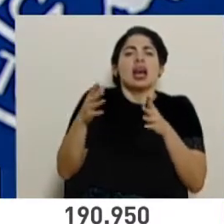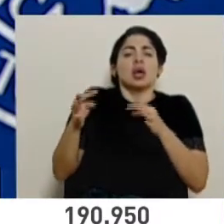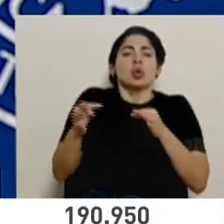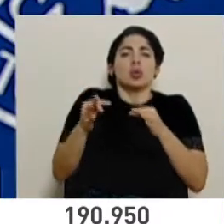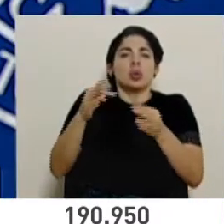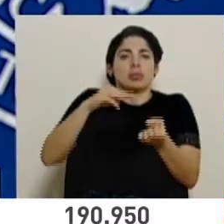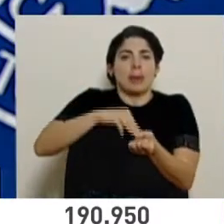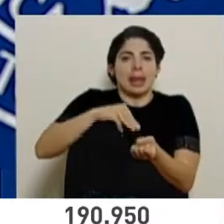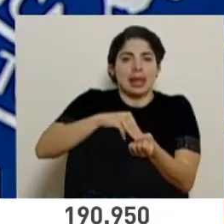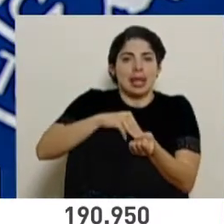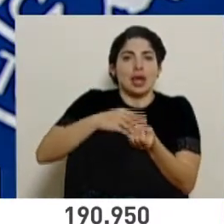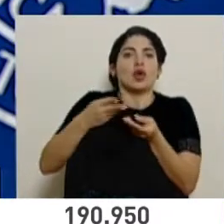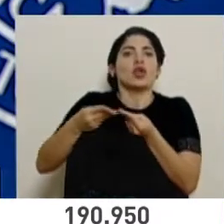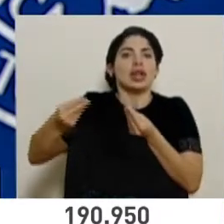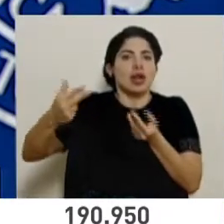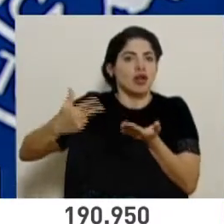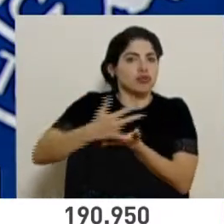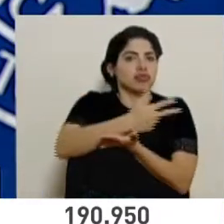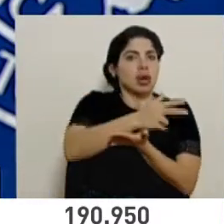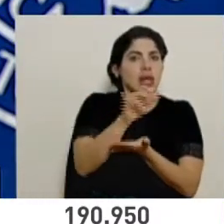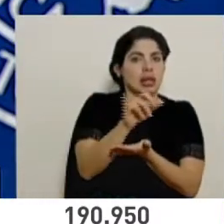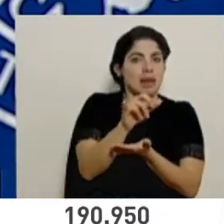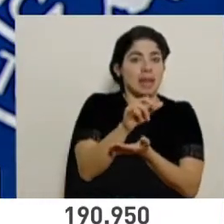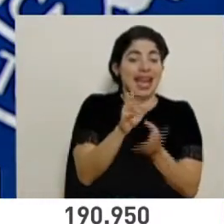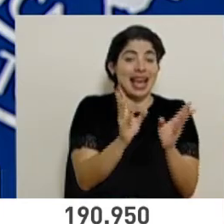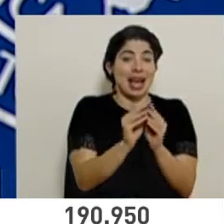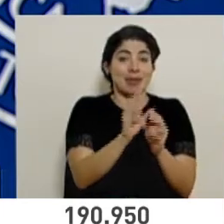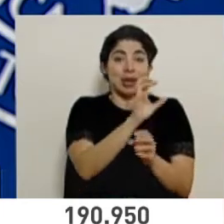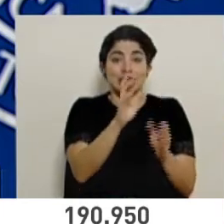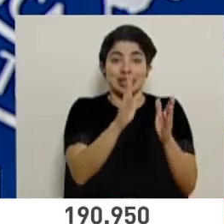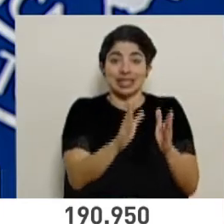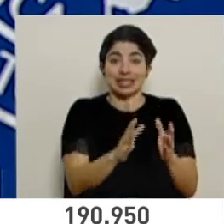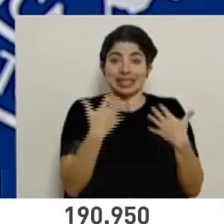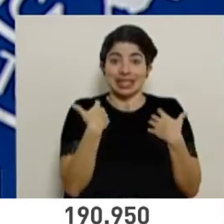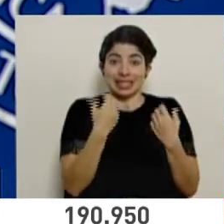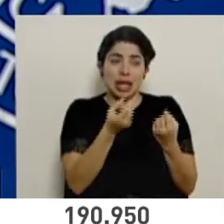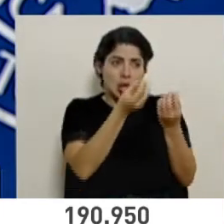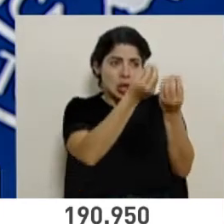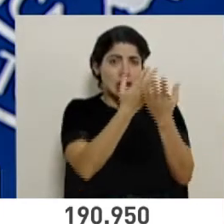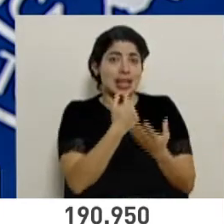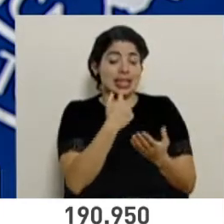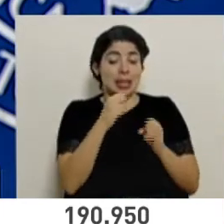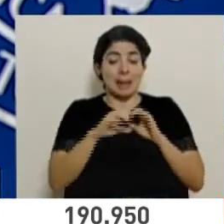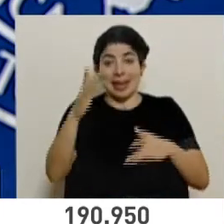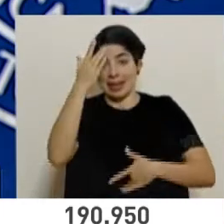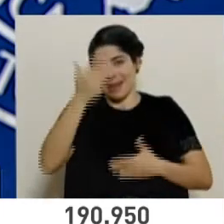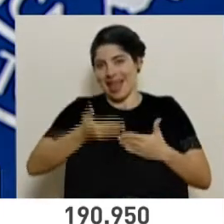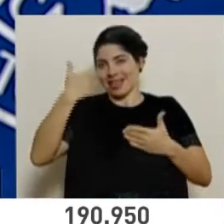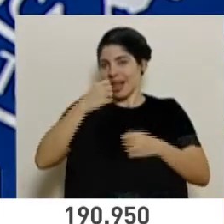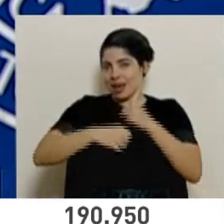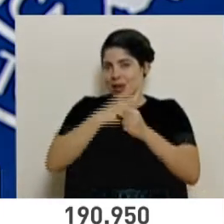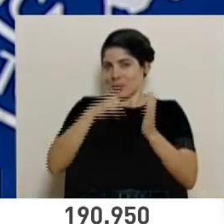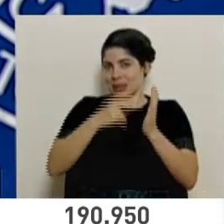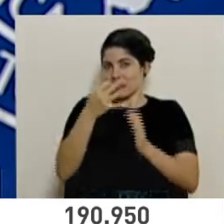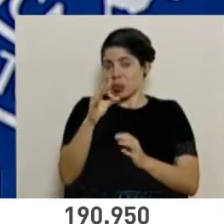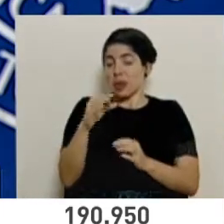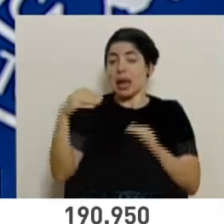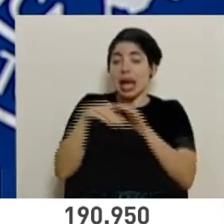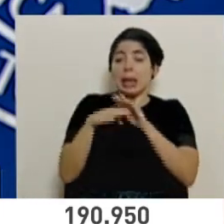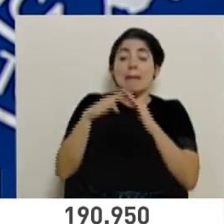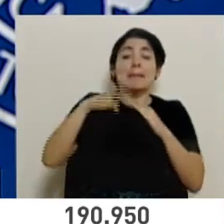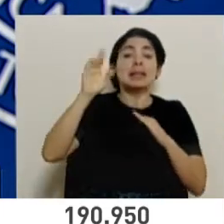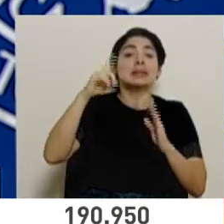que ingresa por la vía terrestre. Cifras de la Cámara Costarricense de la Salud indican que antes de la pandemia, en el 2019, ingresaron